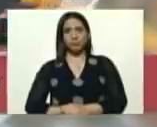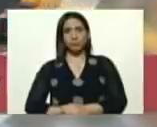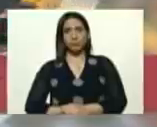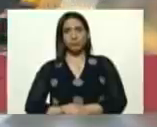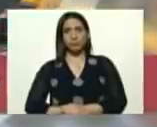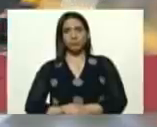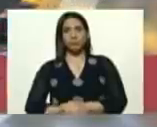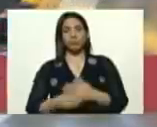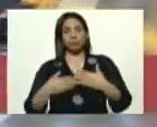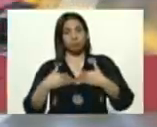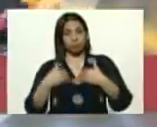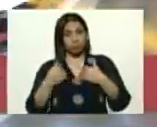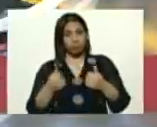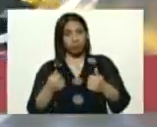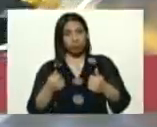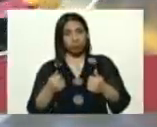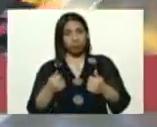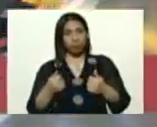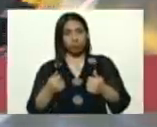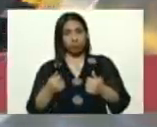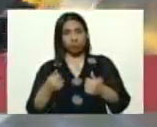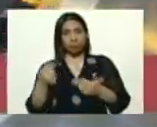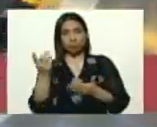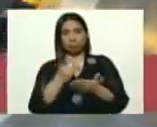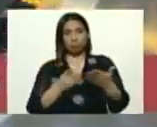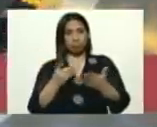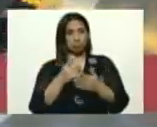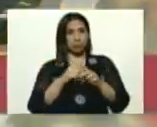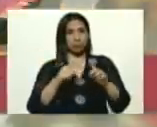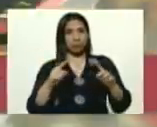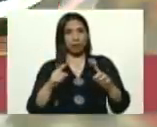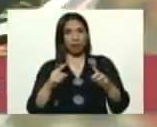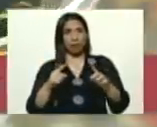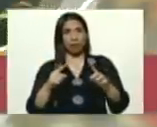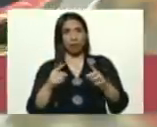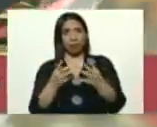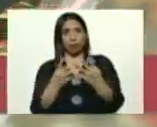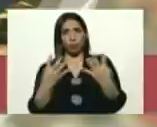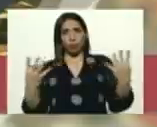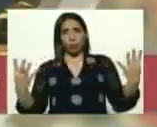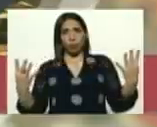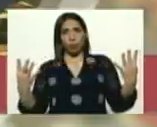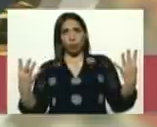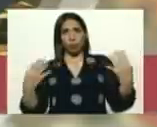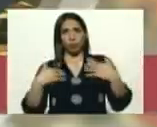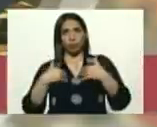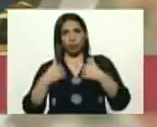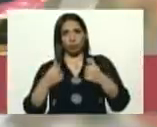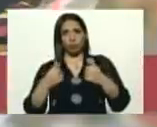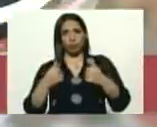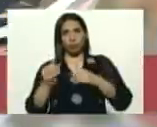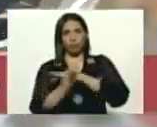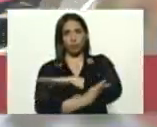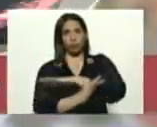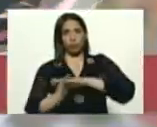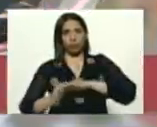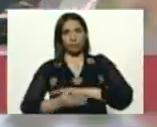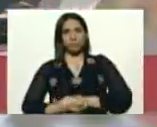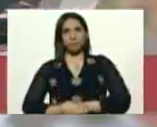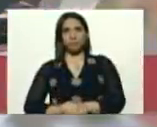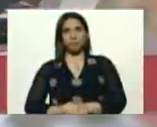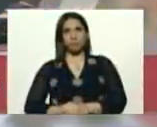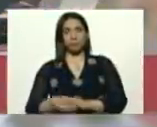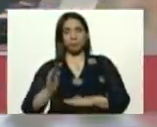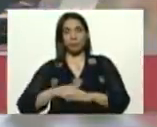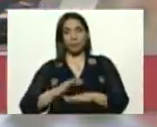epidemiológicos y de seguridad que se han diseñado para el cordón y el cerco sanitario en la frontera.